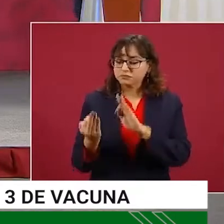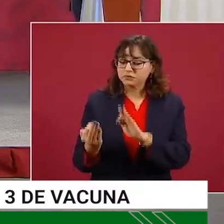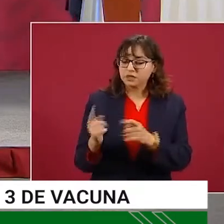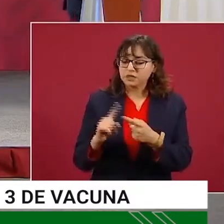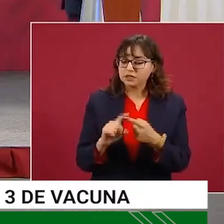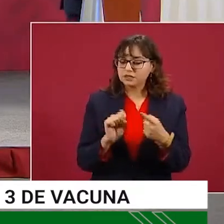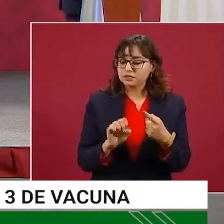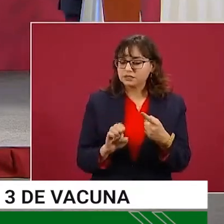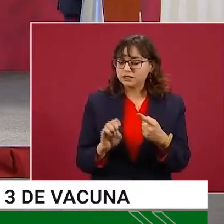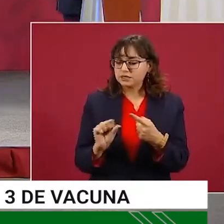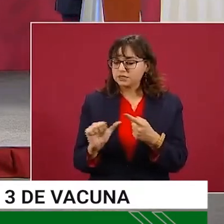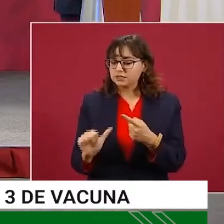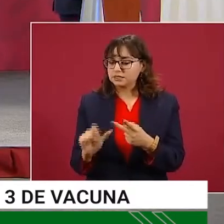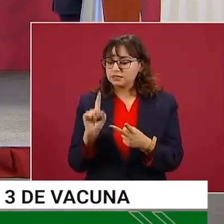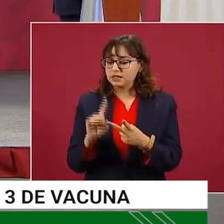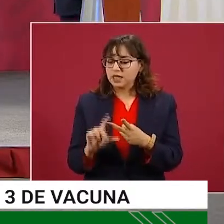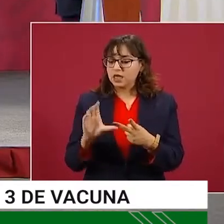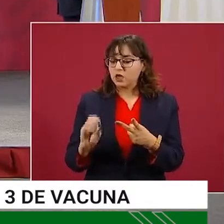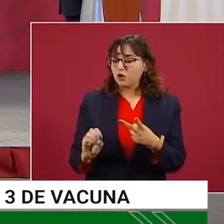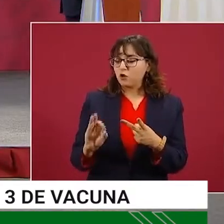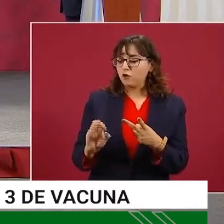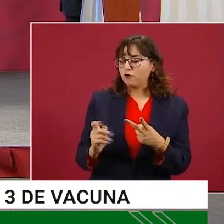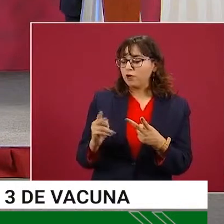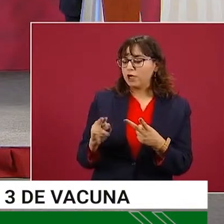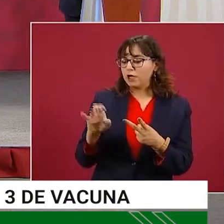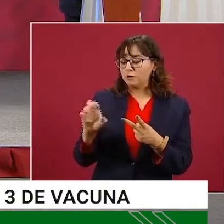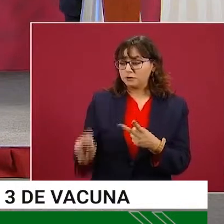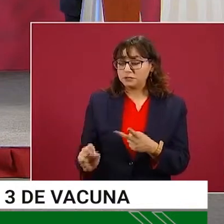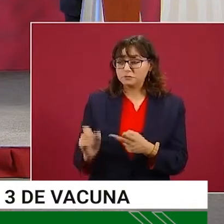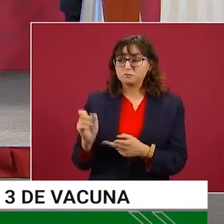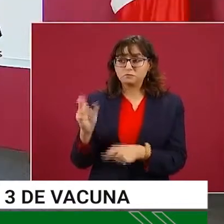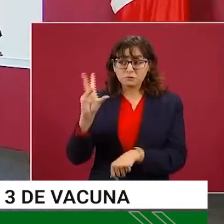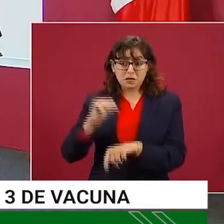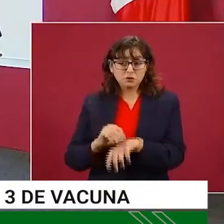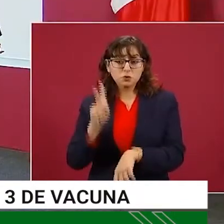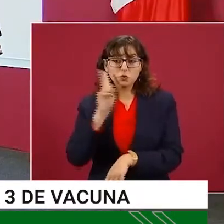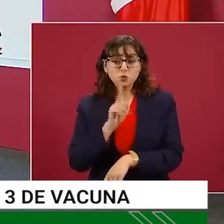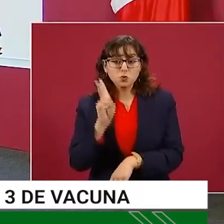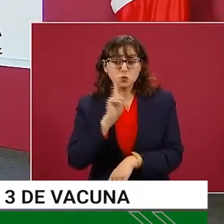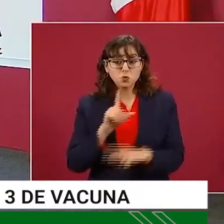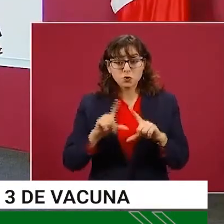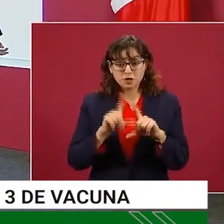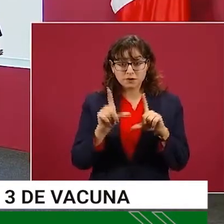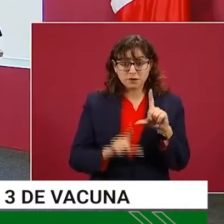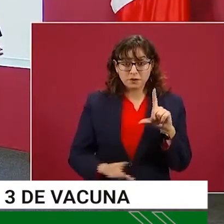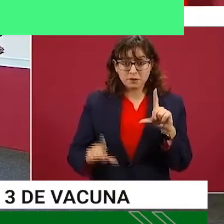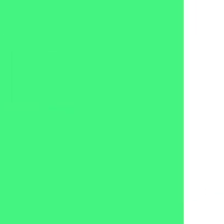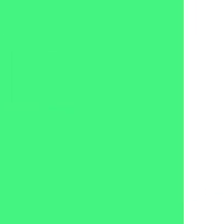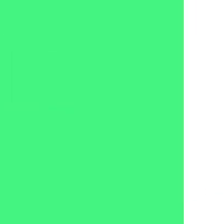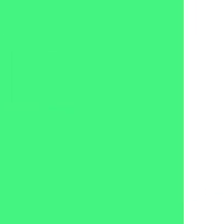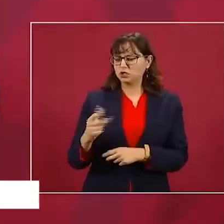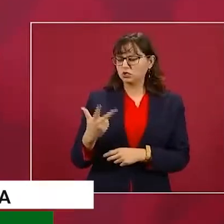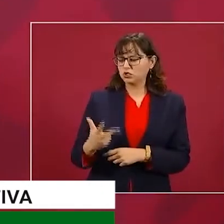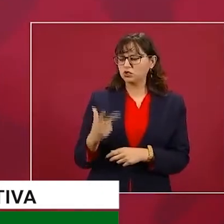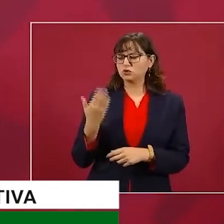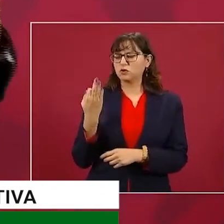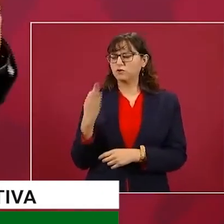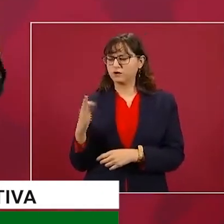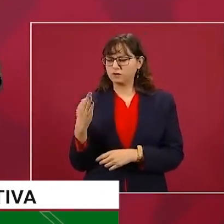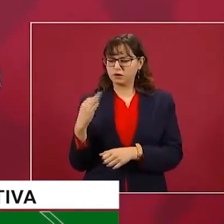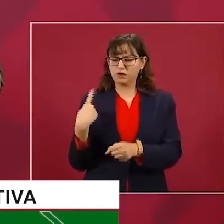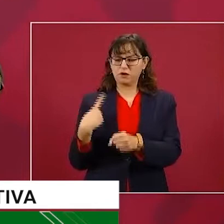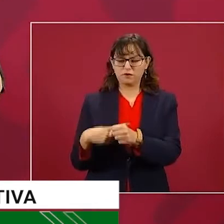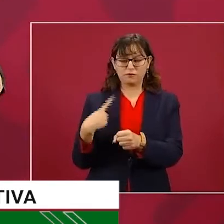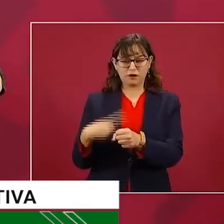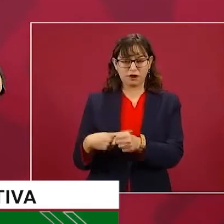regulatorias, para llevar a cabo fase 3 en México o su equivalente. El doctor